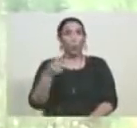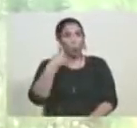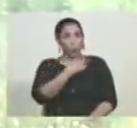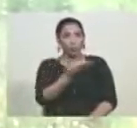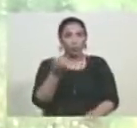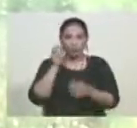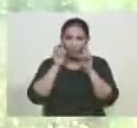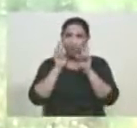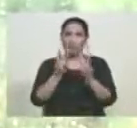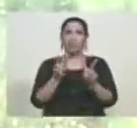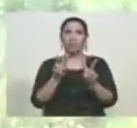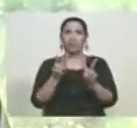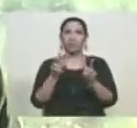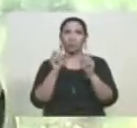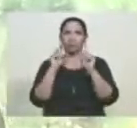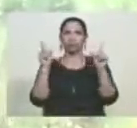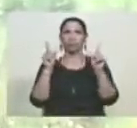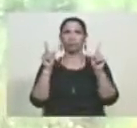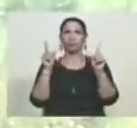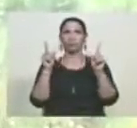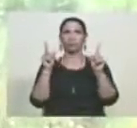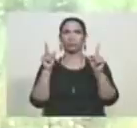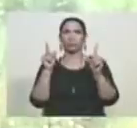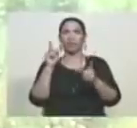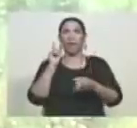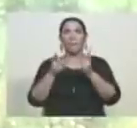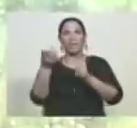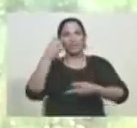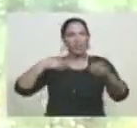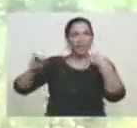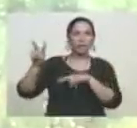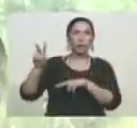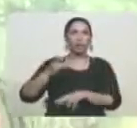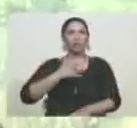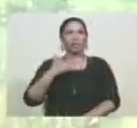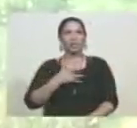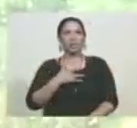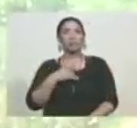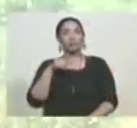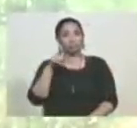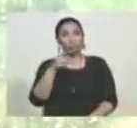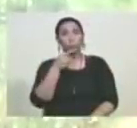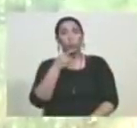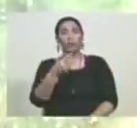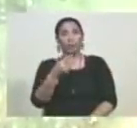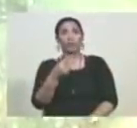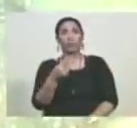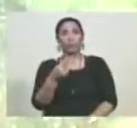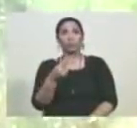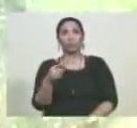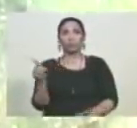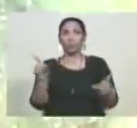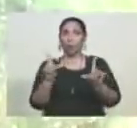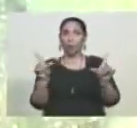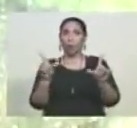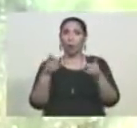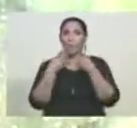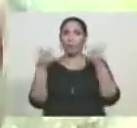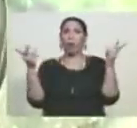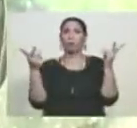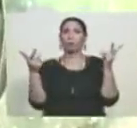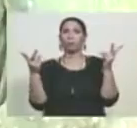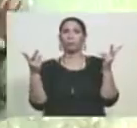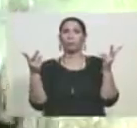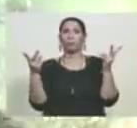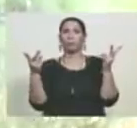hay veces, camarada, cuántas veces no te habrás sentido traicionado. Tú lo has dicho en cadena nacional,